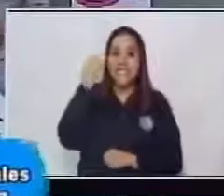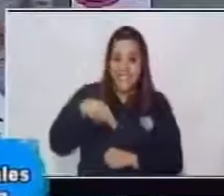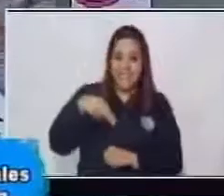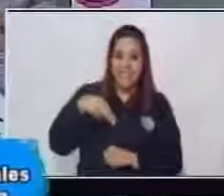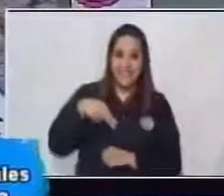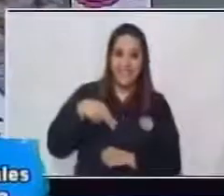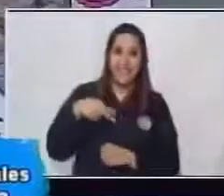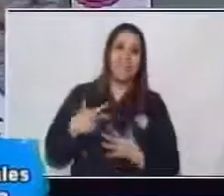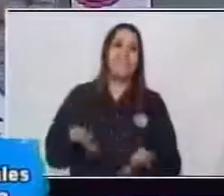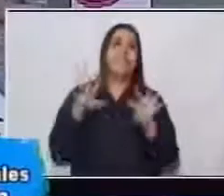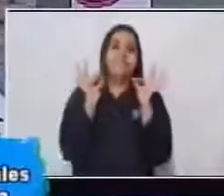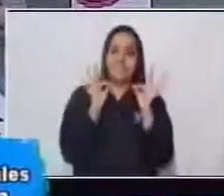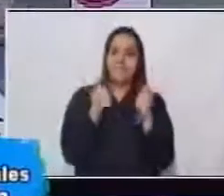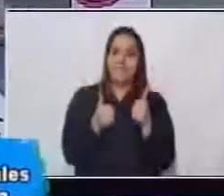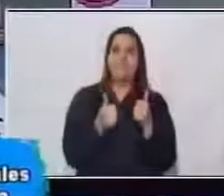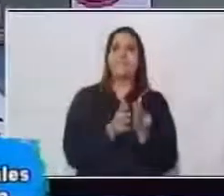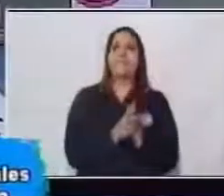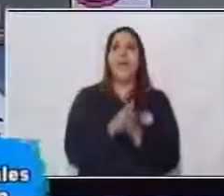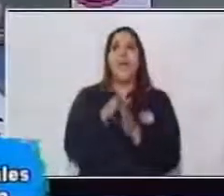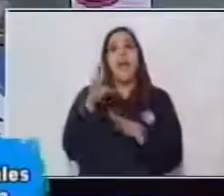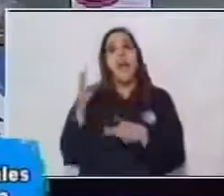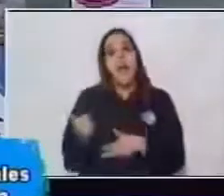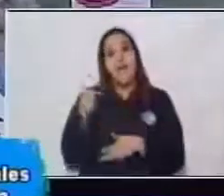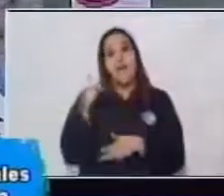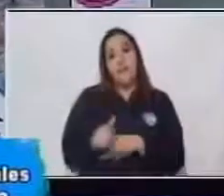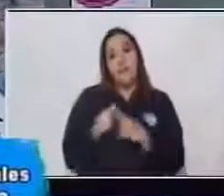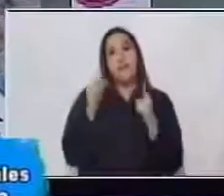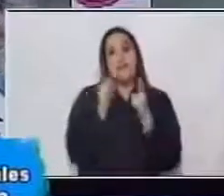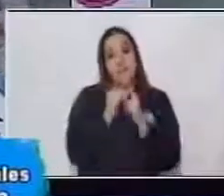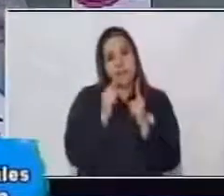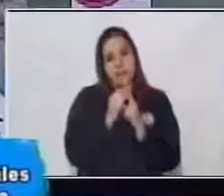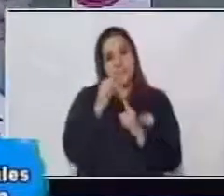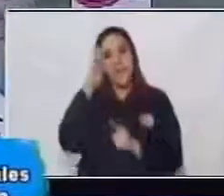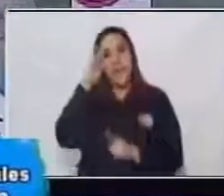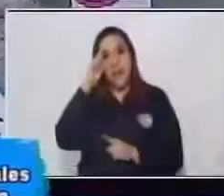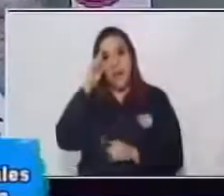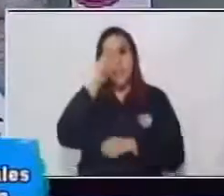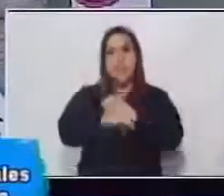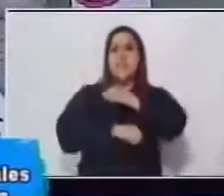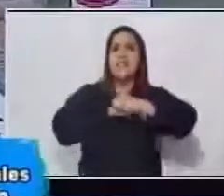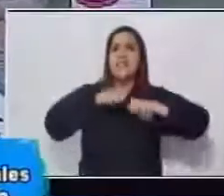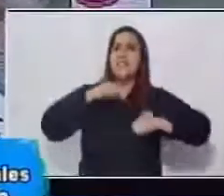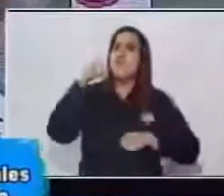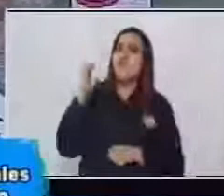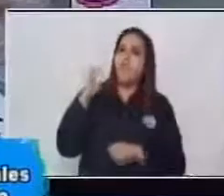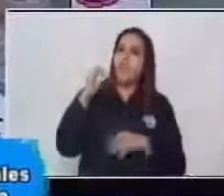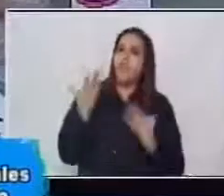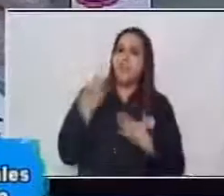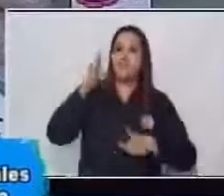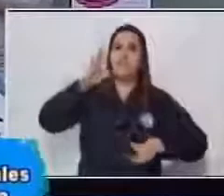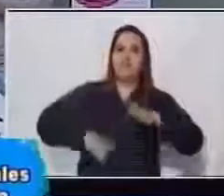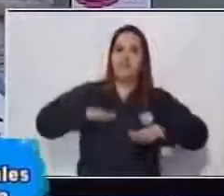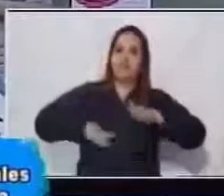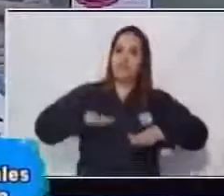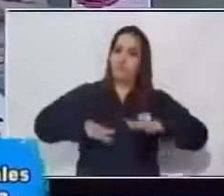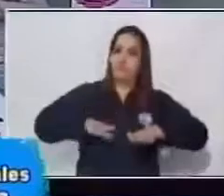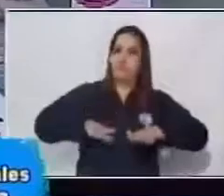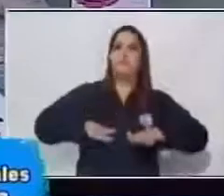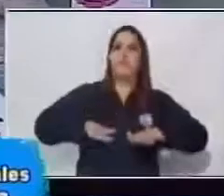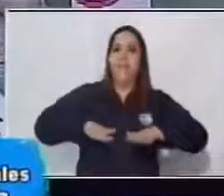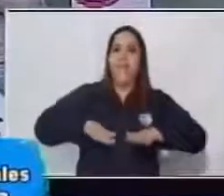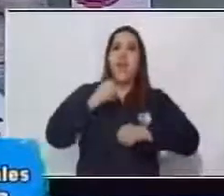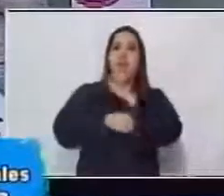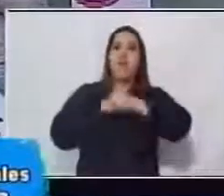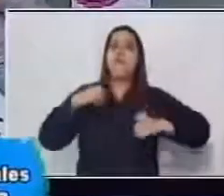festín. Muy bien, excelente. Entonces ahora recuerda que si es con fe, ¿qué vamos a hacer? Zapatear. Con